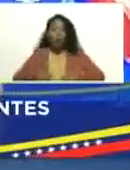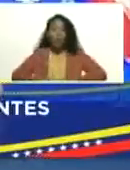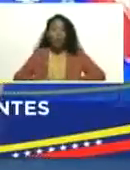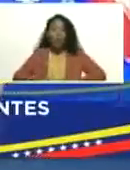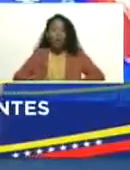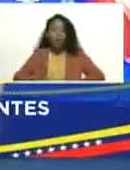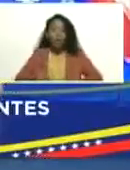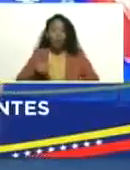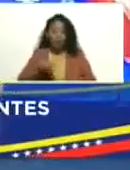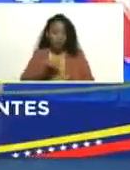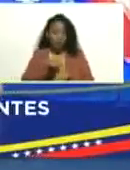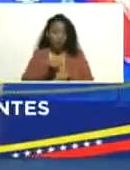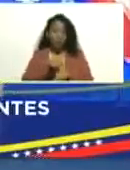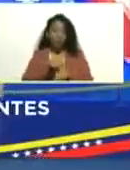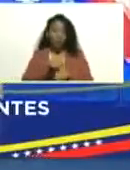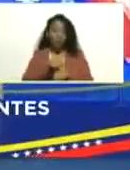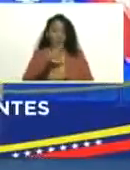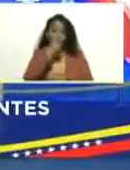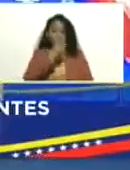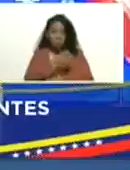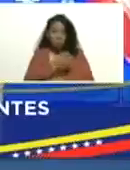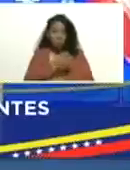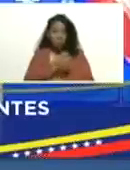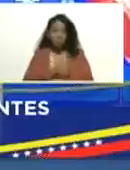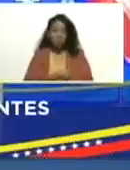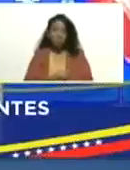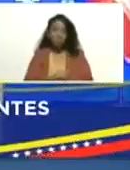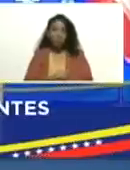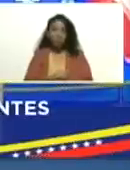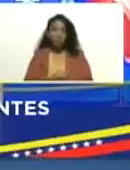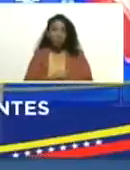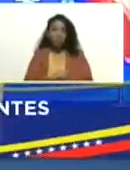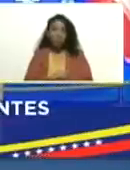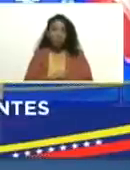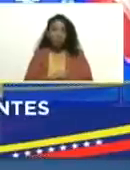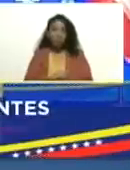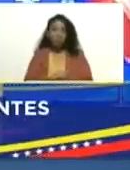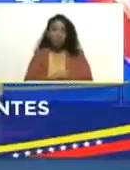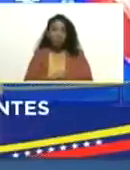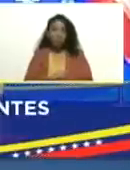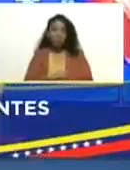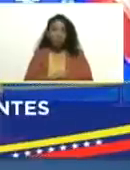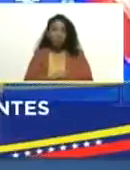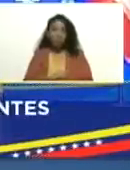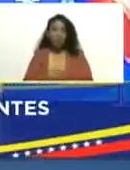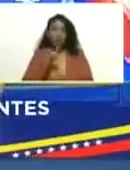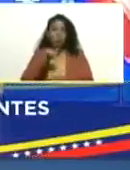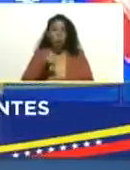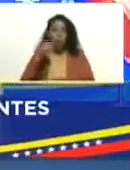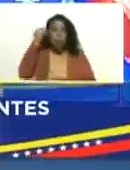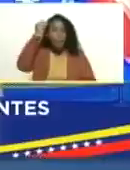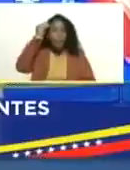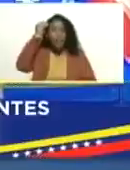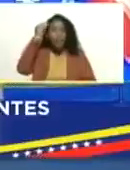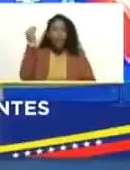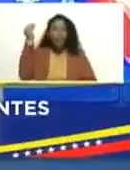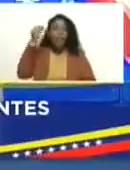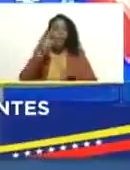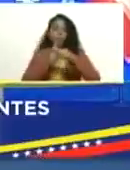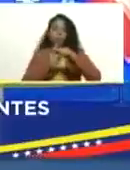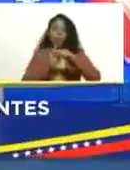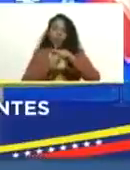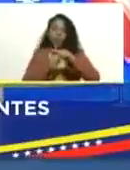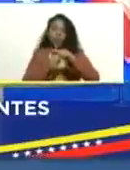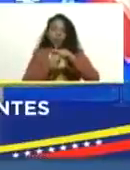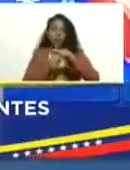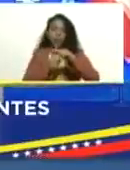en este momento, con esta visita, hoy ser más optimistas que nunca de que